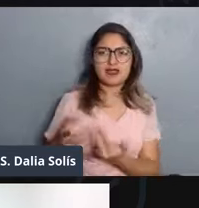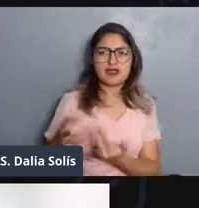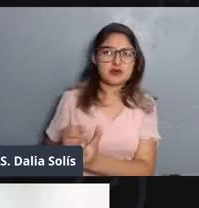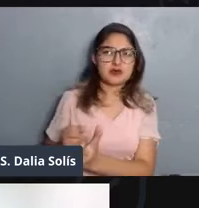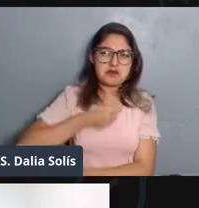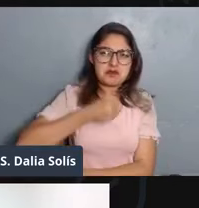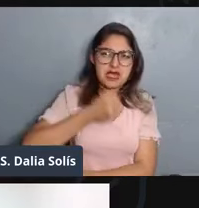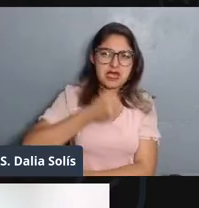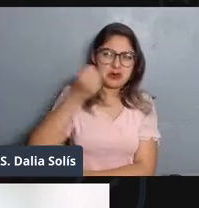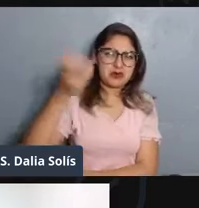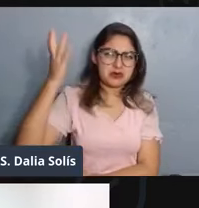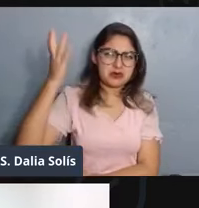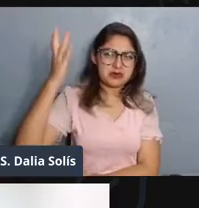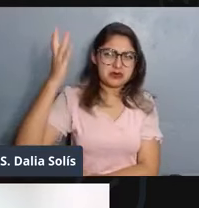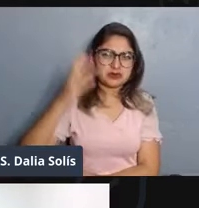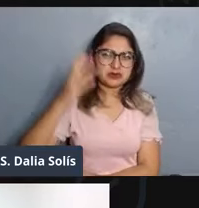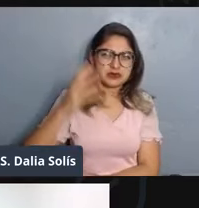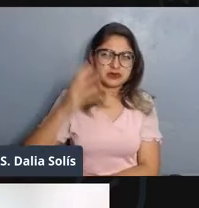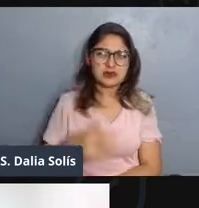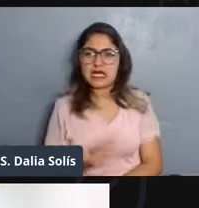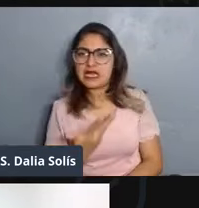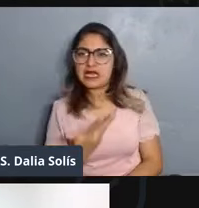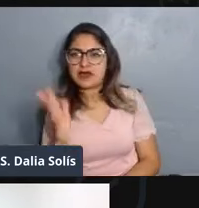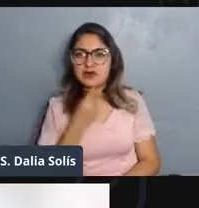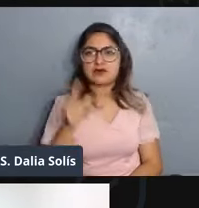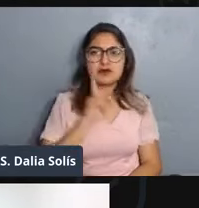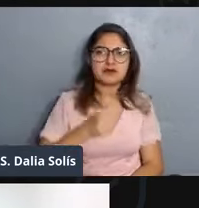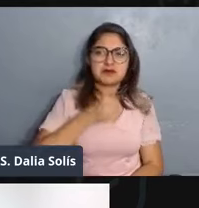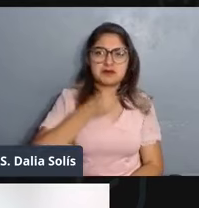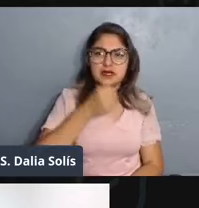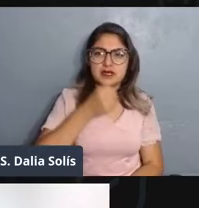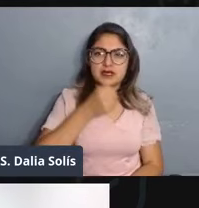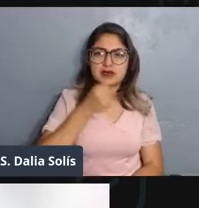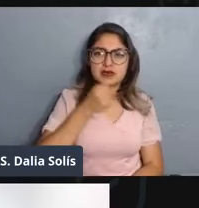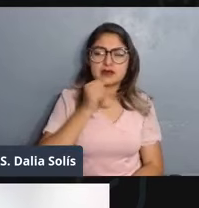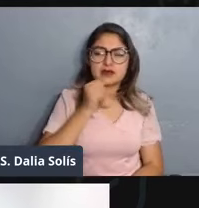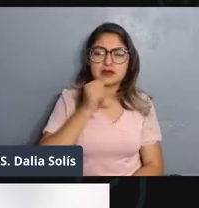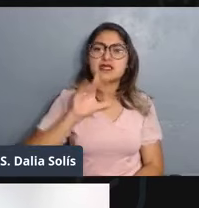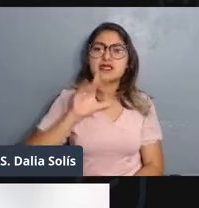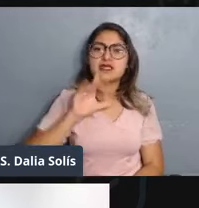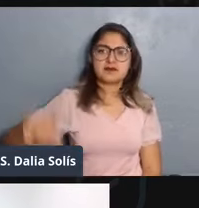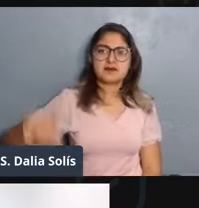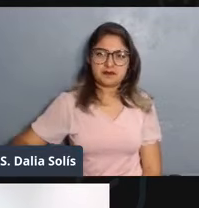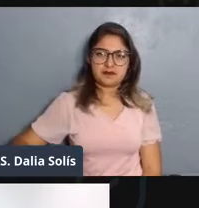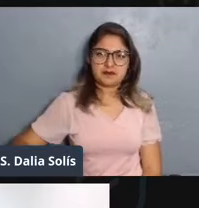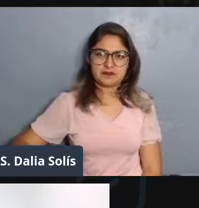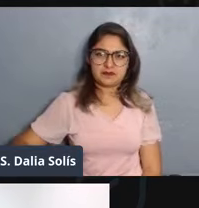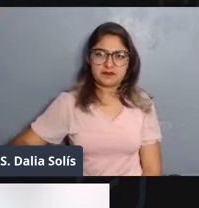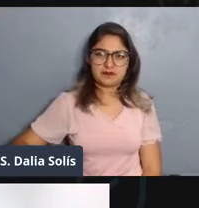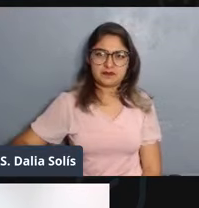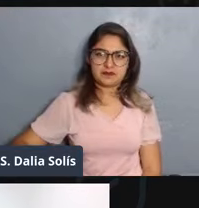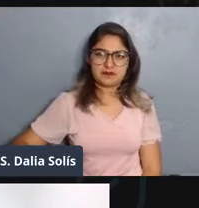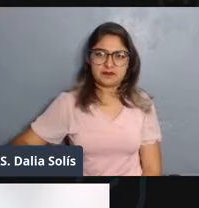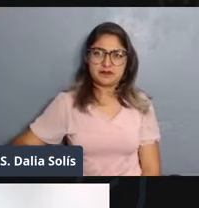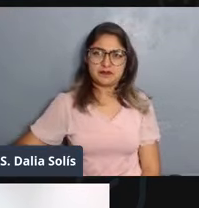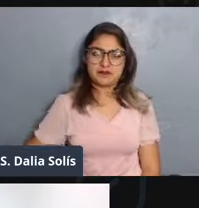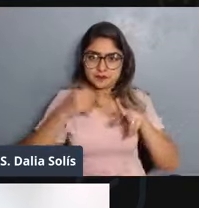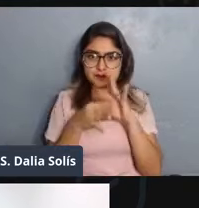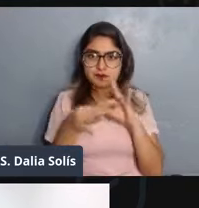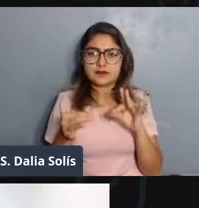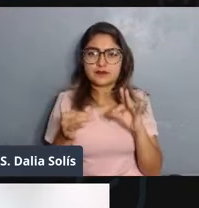Entonces, empezando, yo creo que por ahí me gustaría dar una definición de vejez de un autor que se